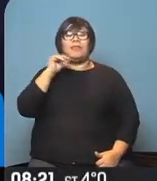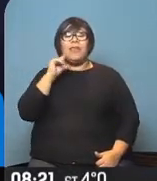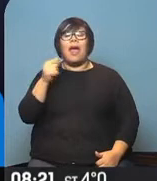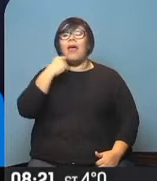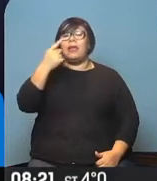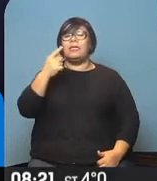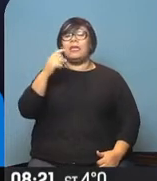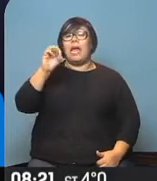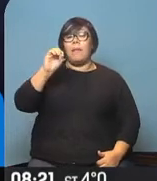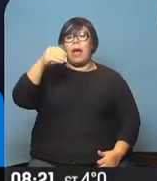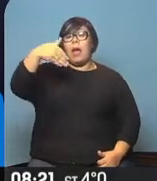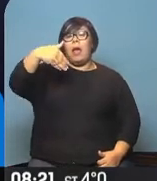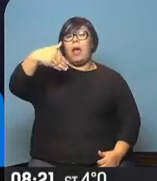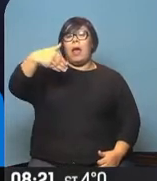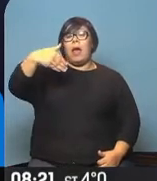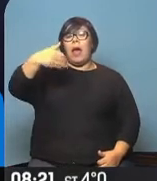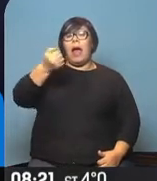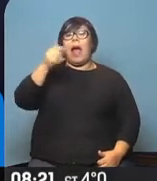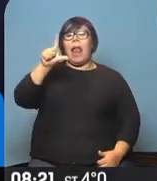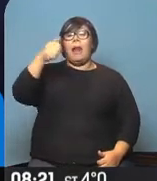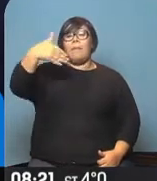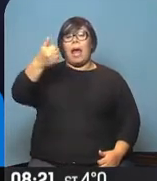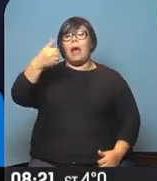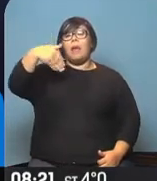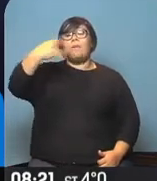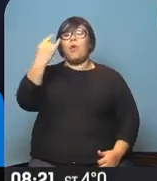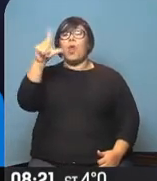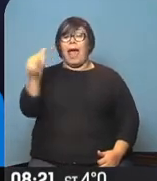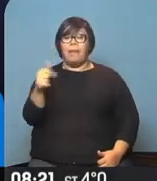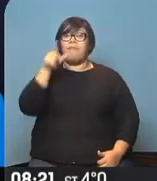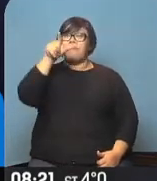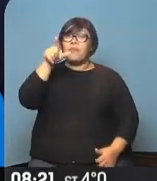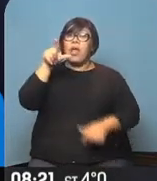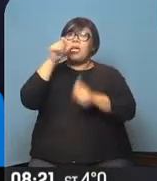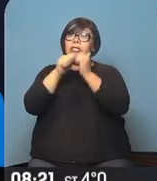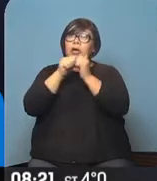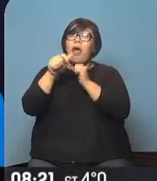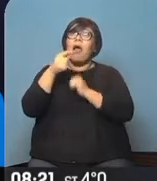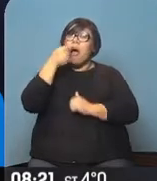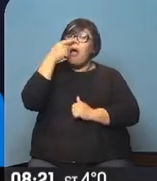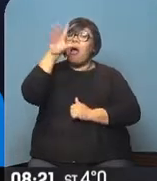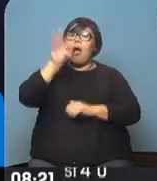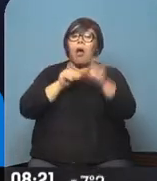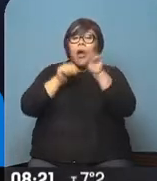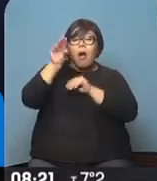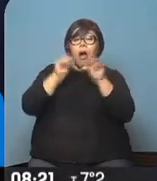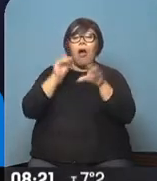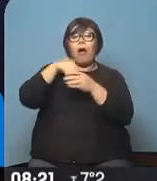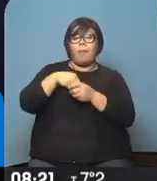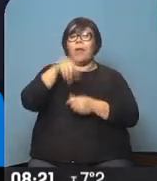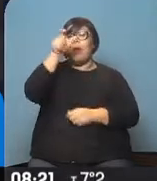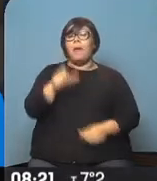Chicas Muertas de Selva Almada, que fue un punto de giro muy importante para nosotras, porque era poner esa figura de una